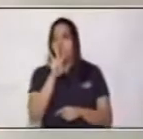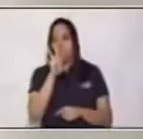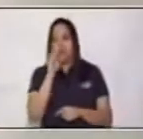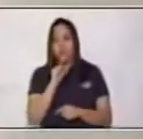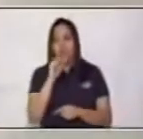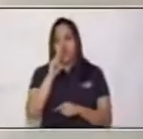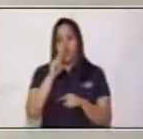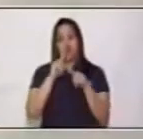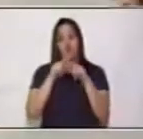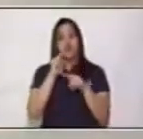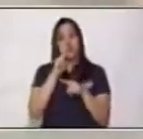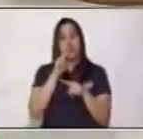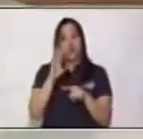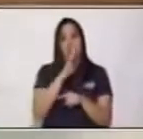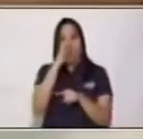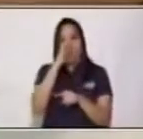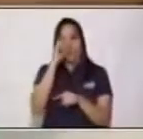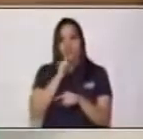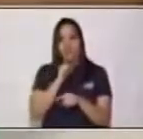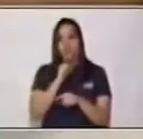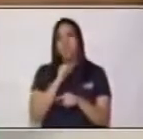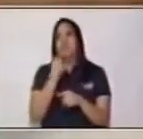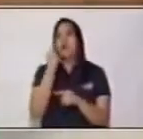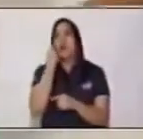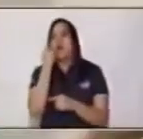Sigue el signo positivo.